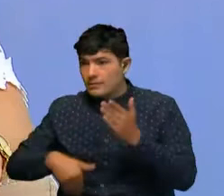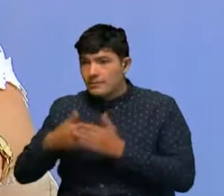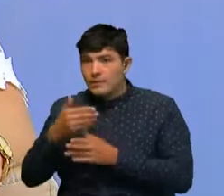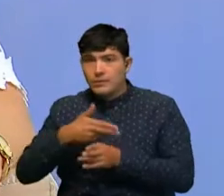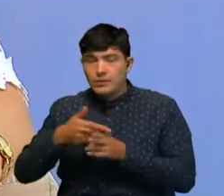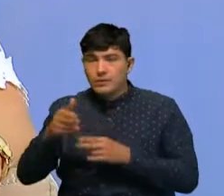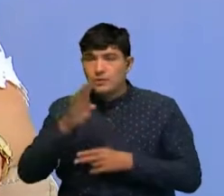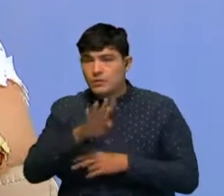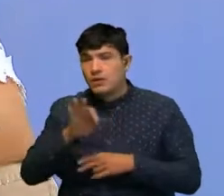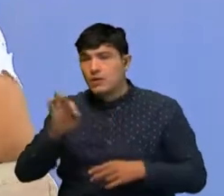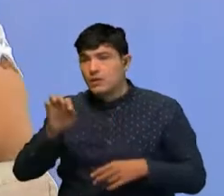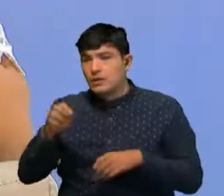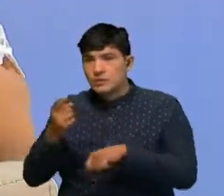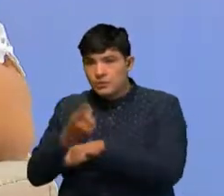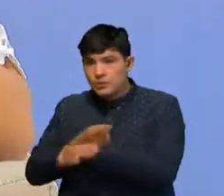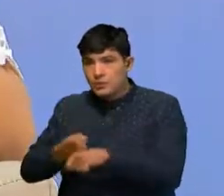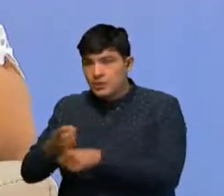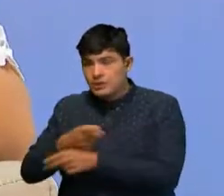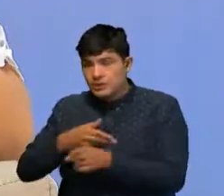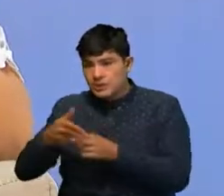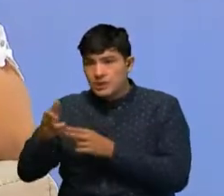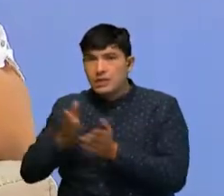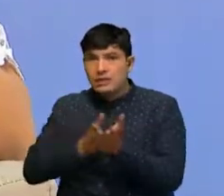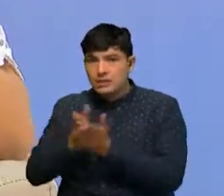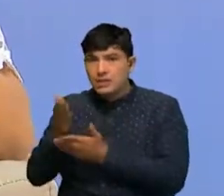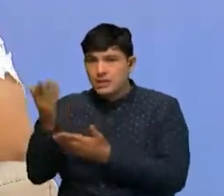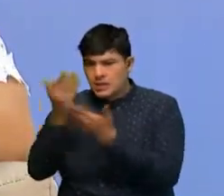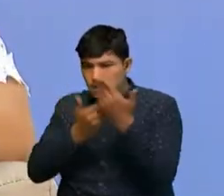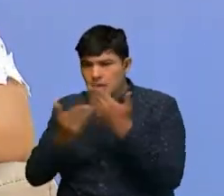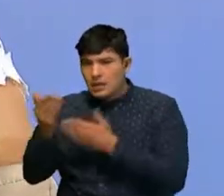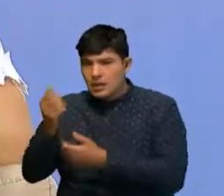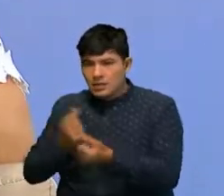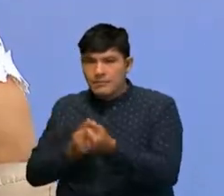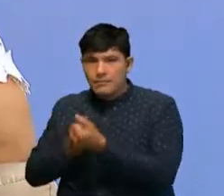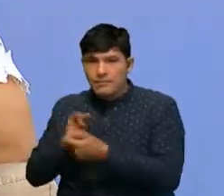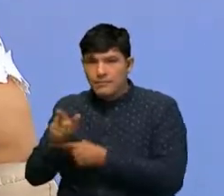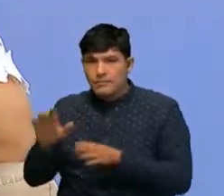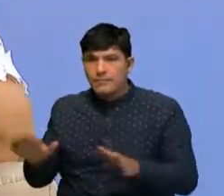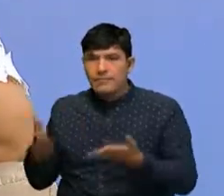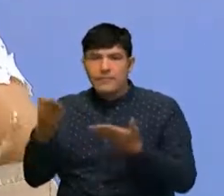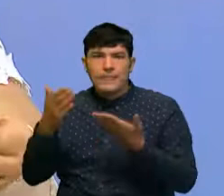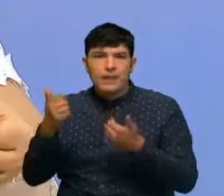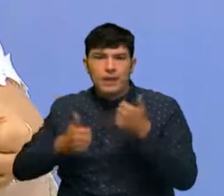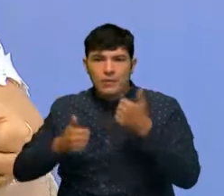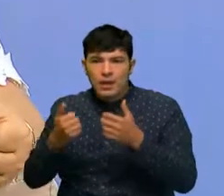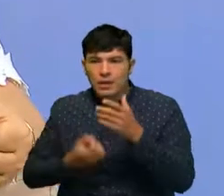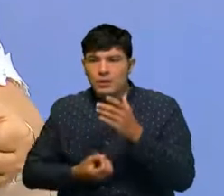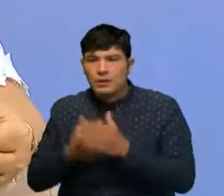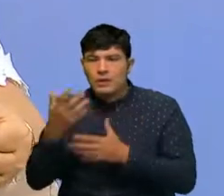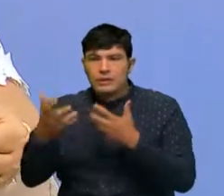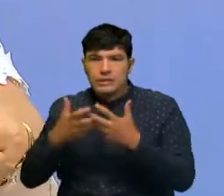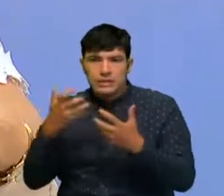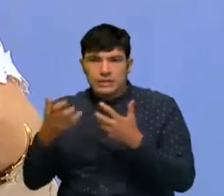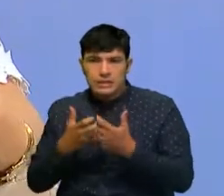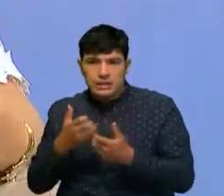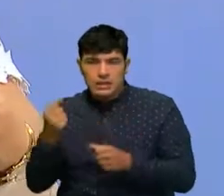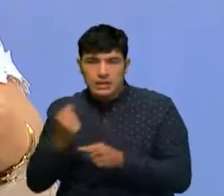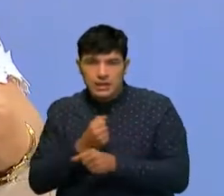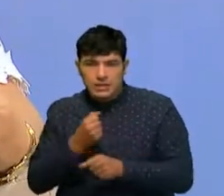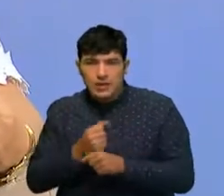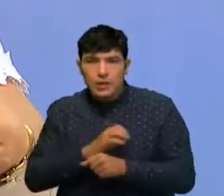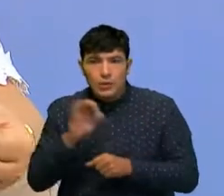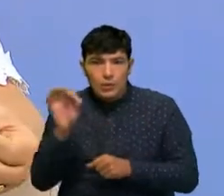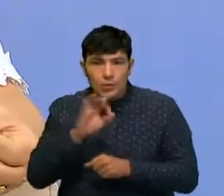48 horas siguientes a estudiar la viabilidad de la petición solicitada, ya sea actualización de historia laboral, ya sea